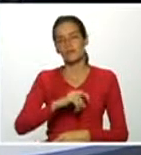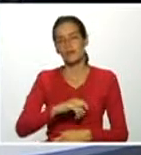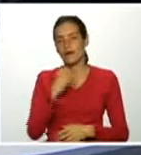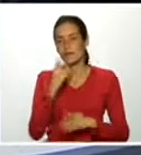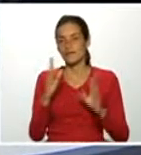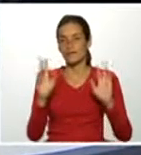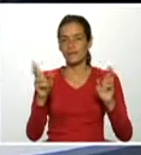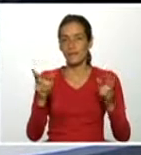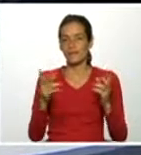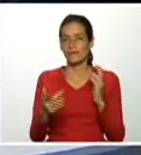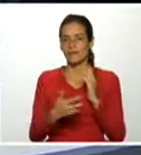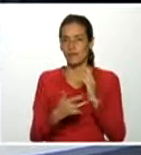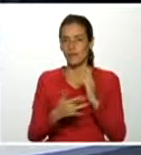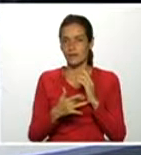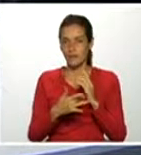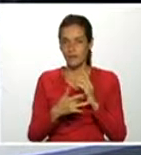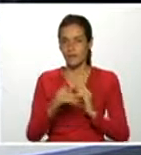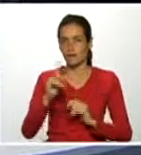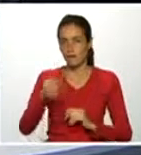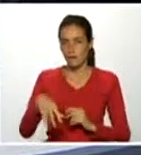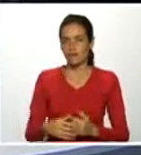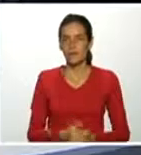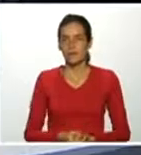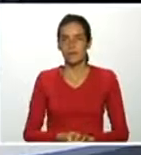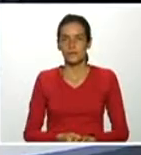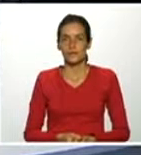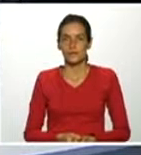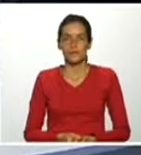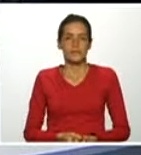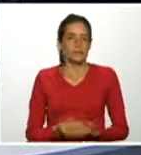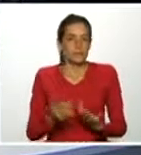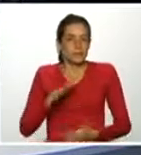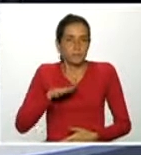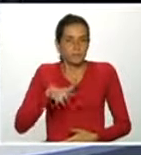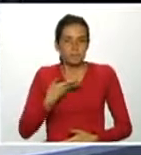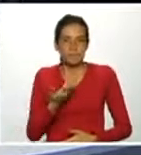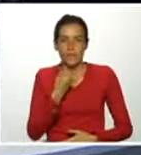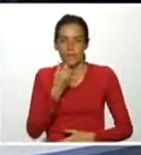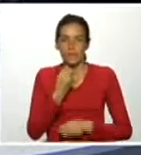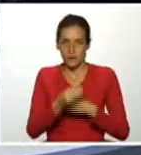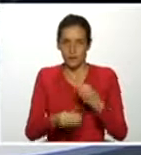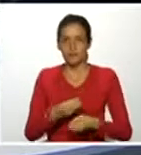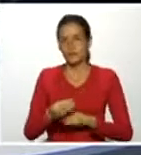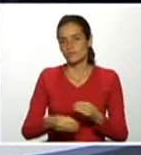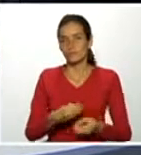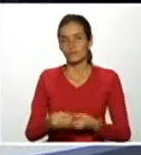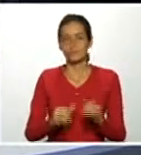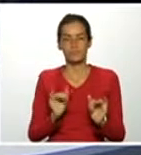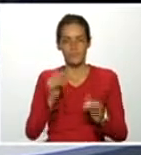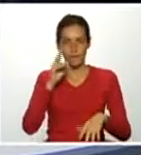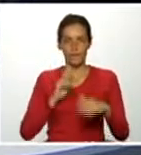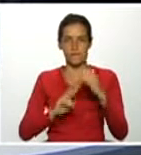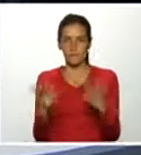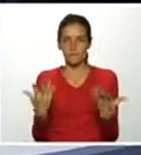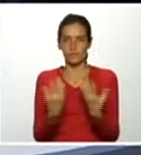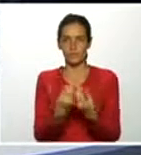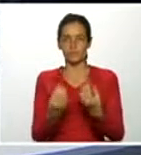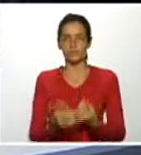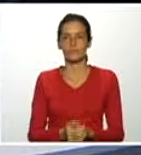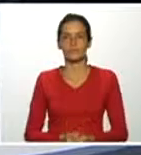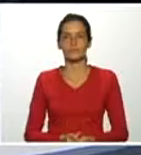código, la parte técnica, sino ha sido la posibilidad del encuentro lo que nos ha dado esa visión en conjunto. Como un